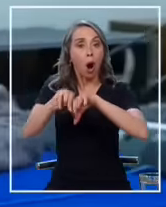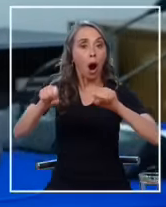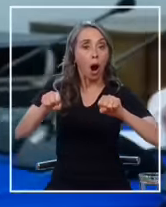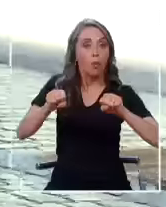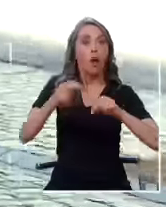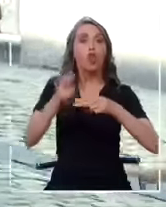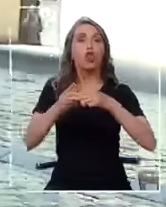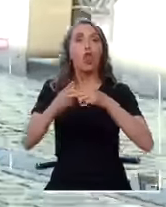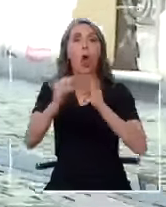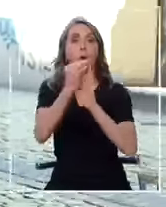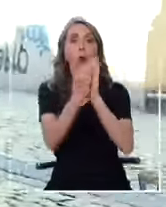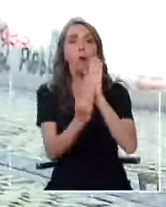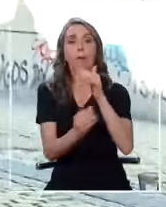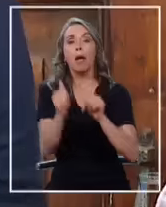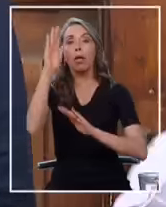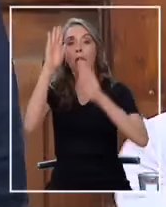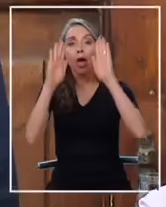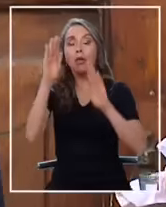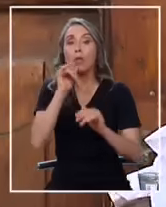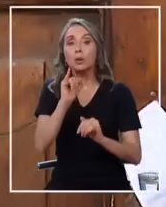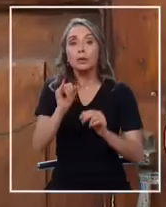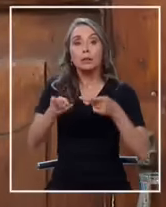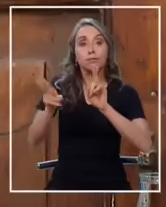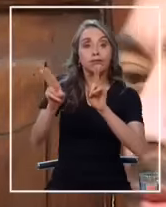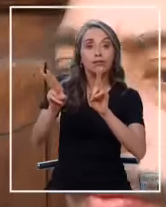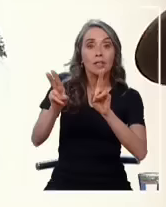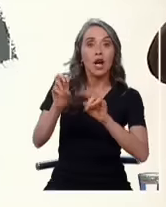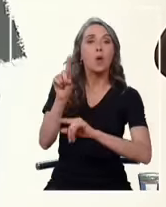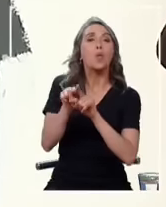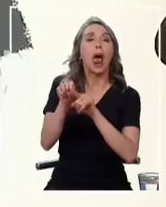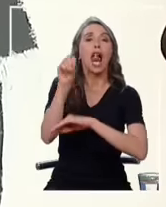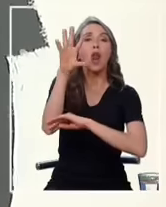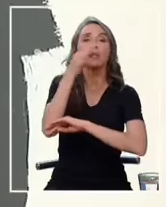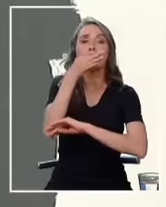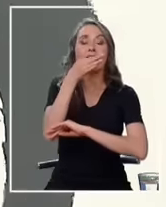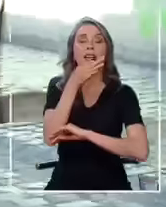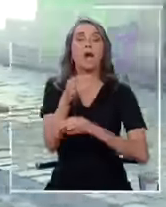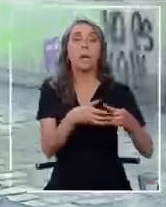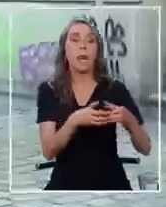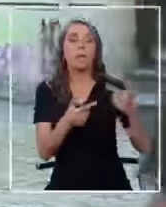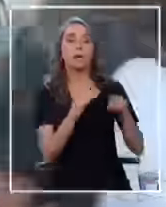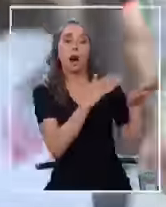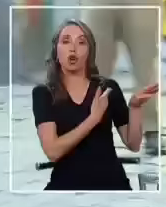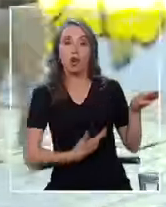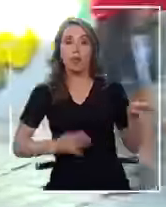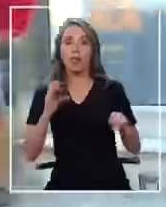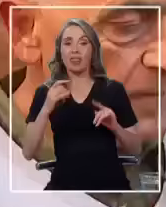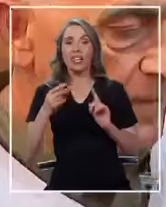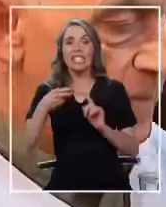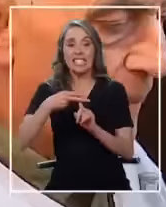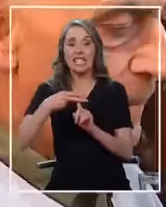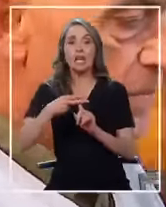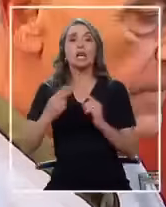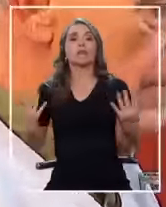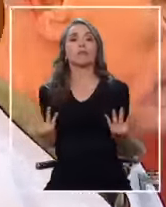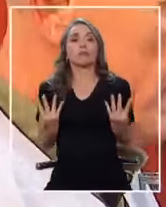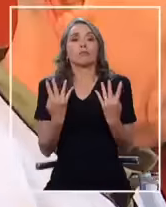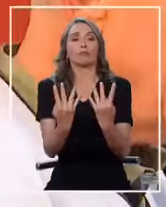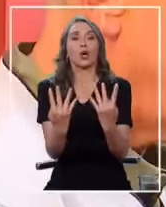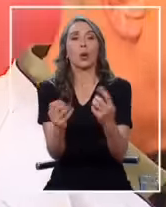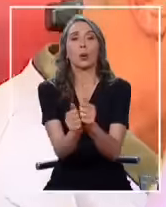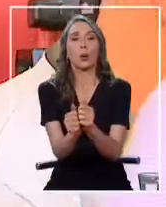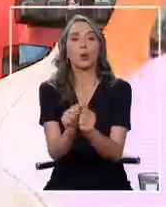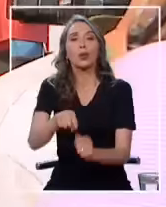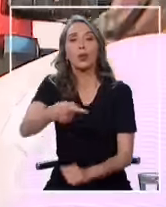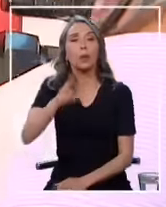de los candidatos. Si surge la luz verde, los partidos de gobierno más la DC arribarán juntos el miércoles a la sede del servicio